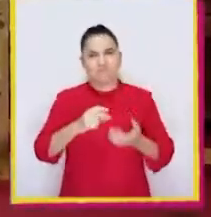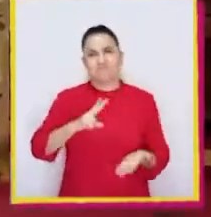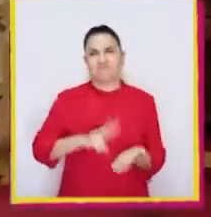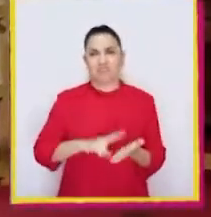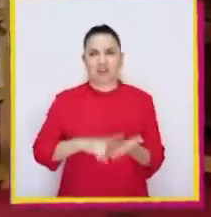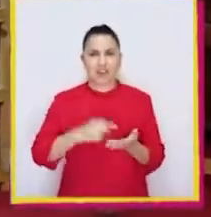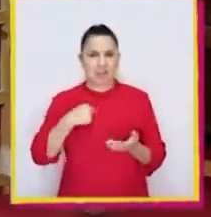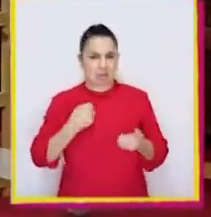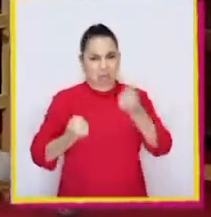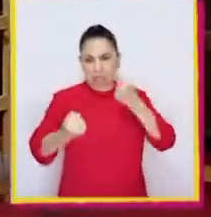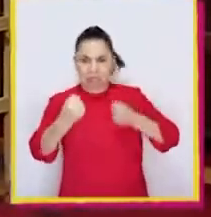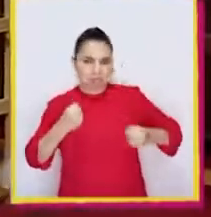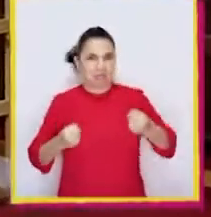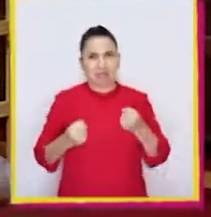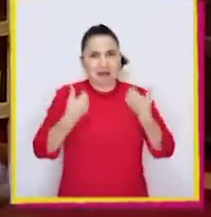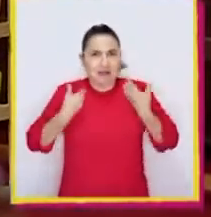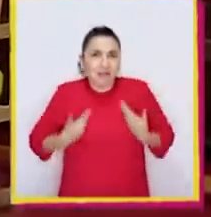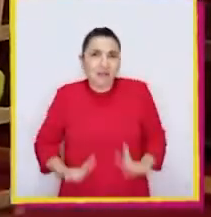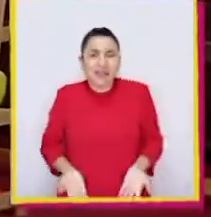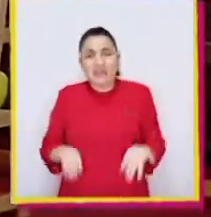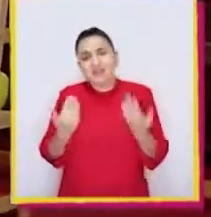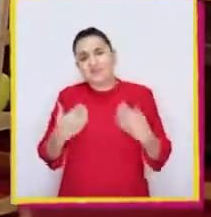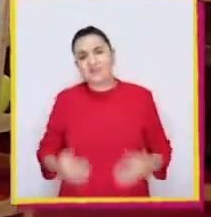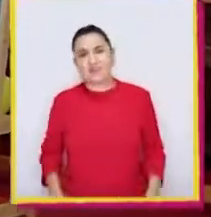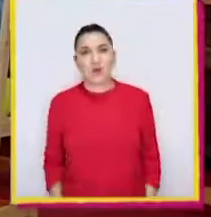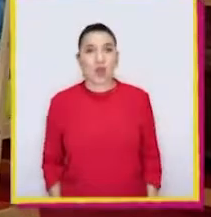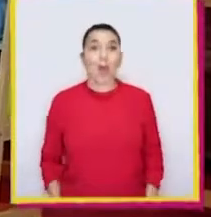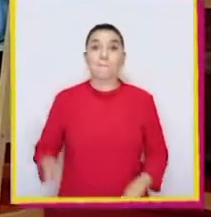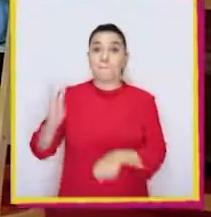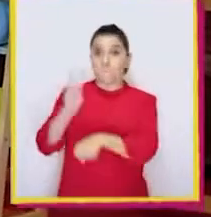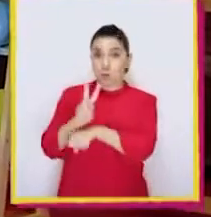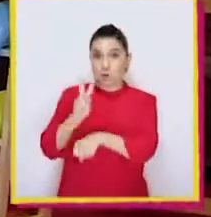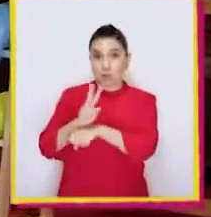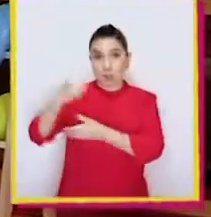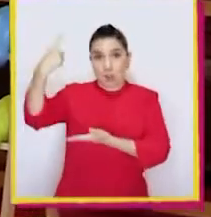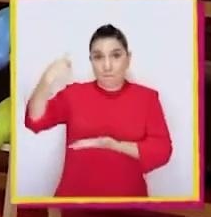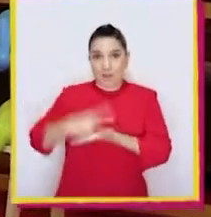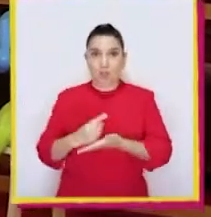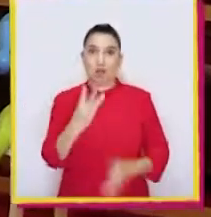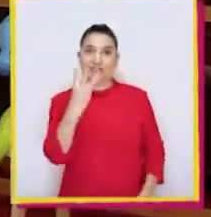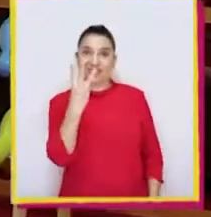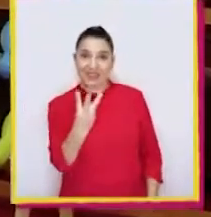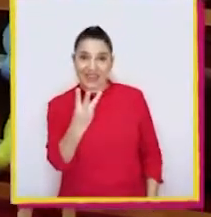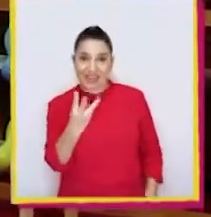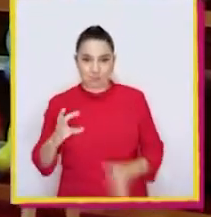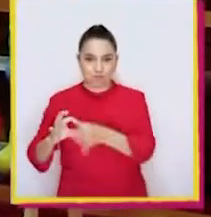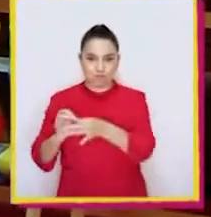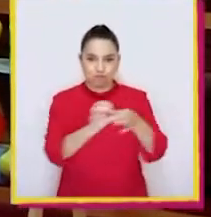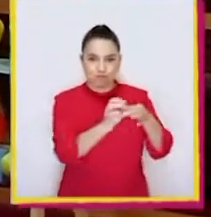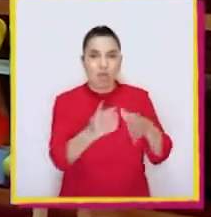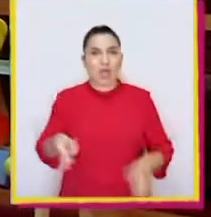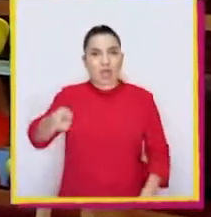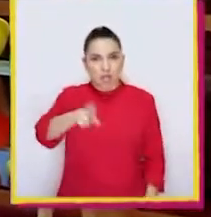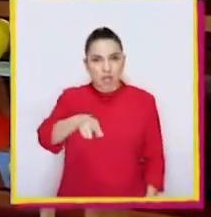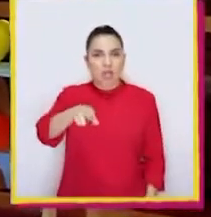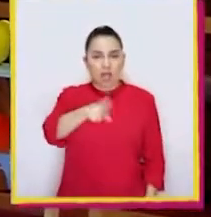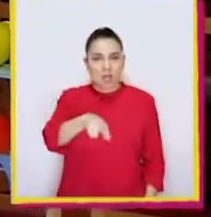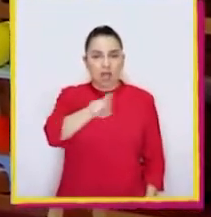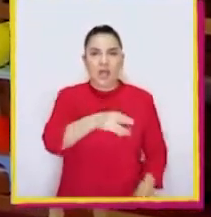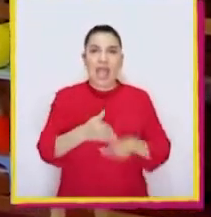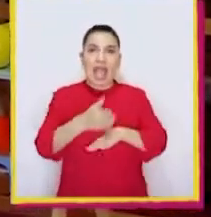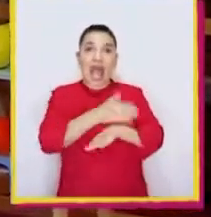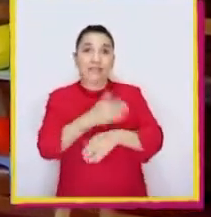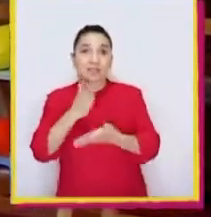la verdad es que soy un poco descoordinada con mi cuerpo. Mi profesor me mandó 3 secuencias de patrones